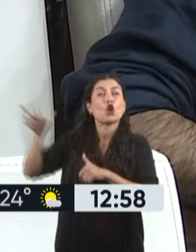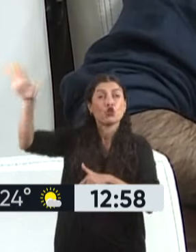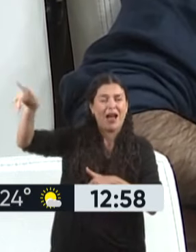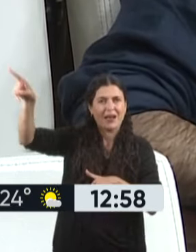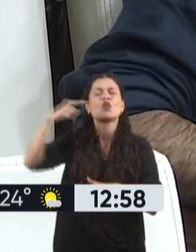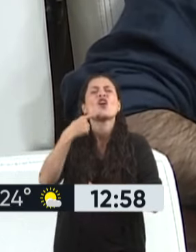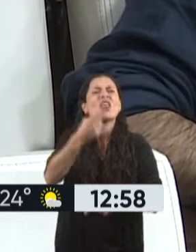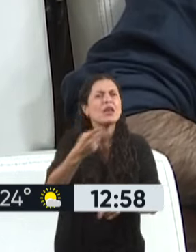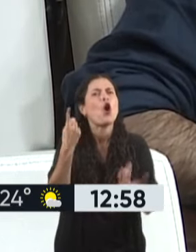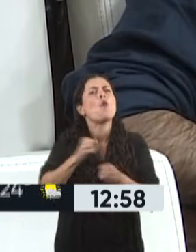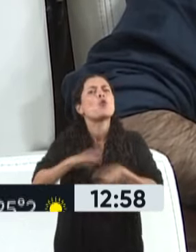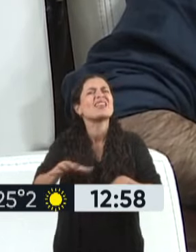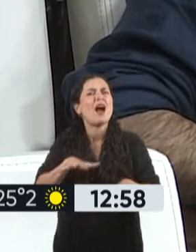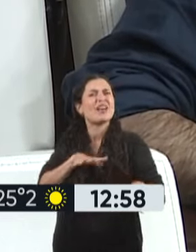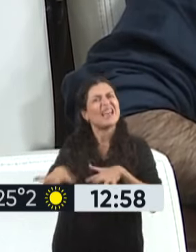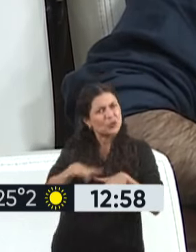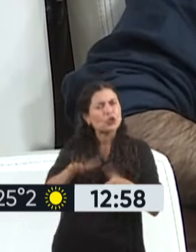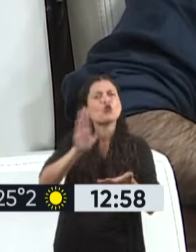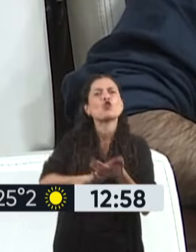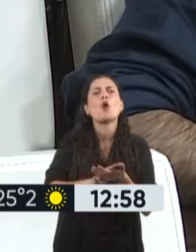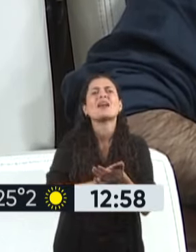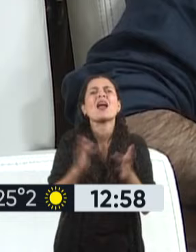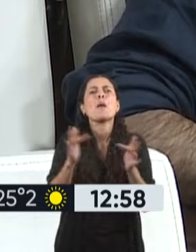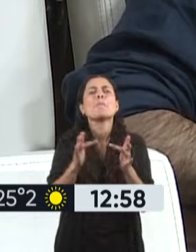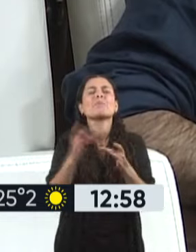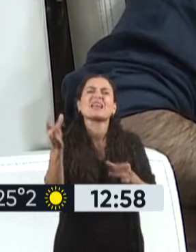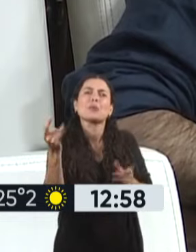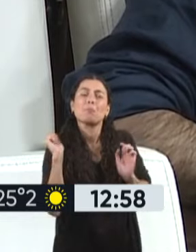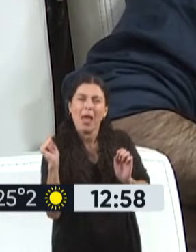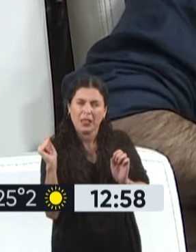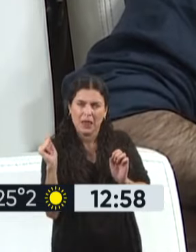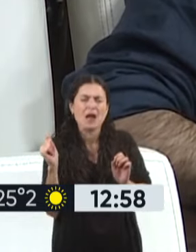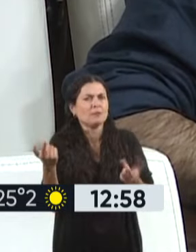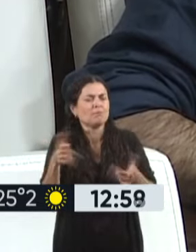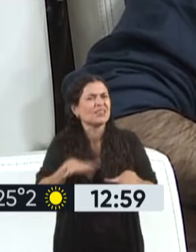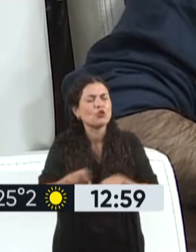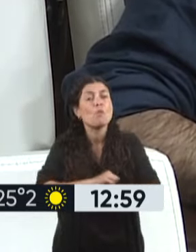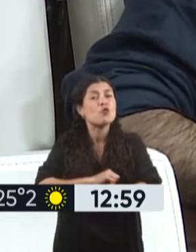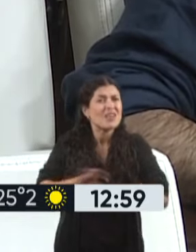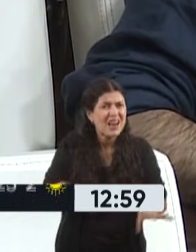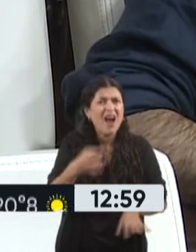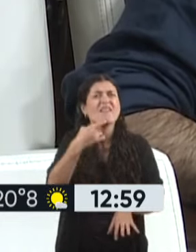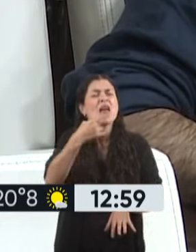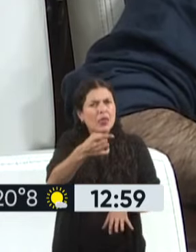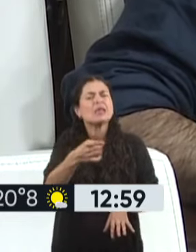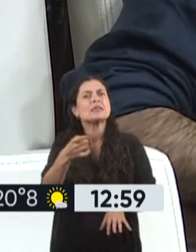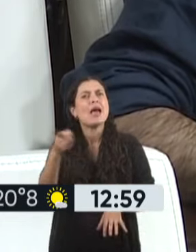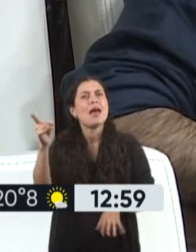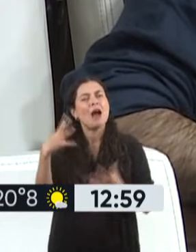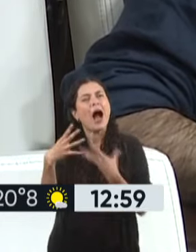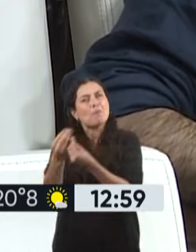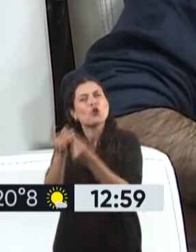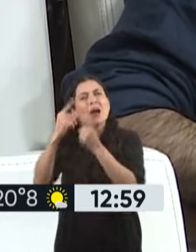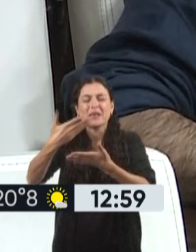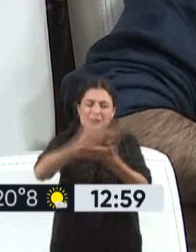con el tema cripto, con la controversia, lo cual refuerza aún más el comunicado del PRO que se